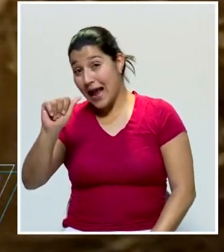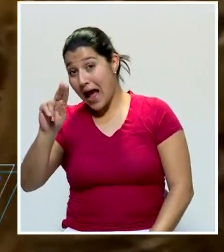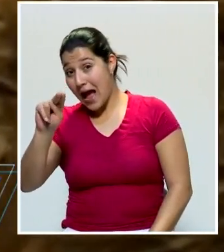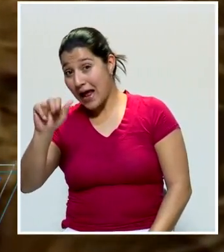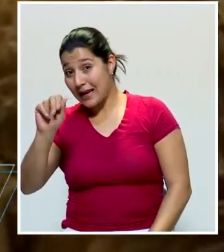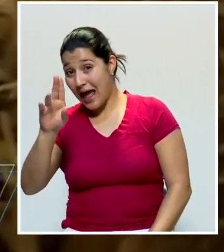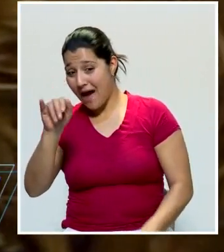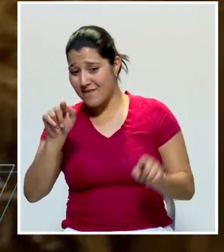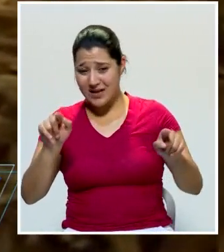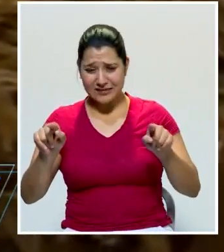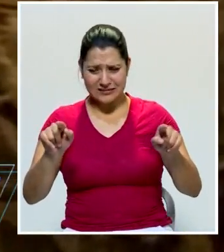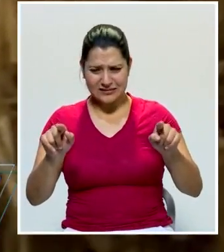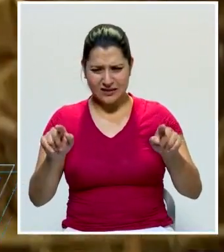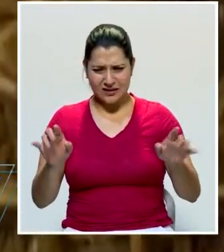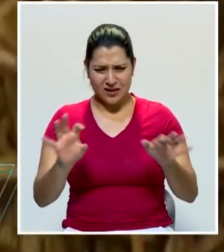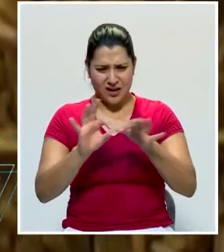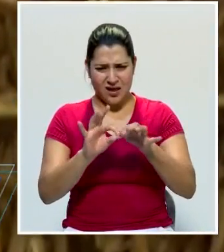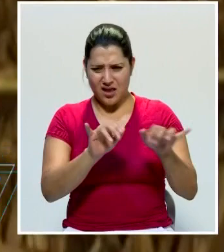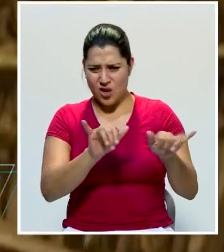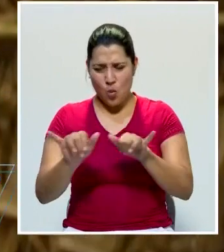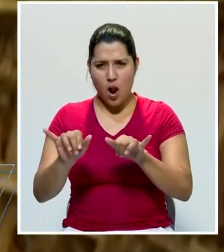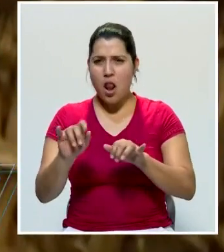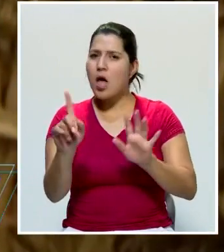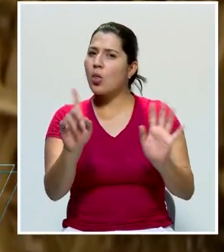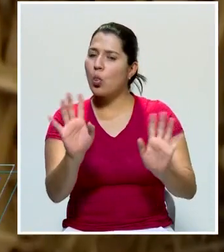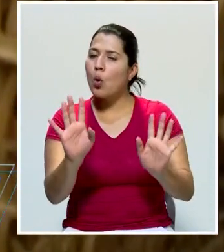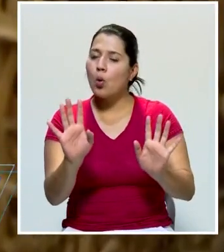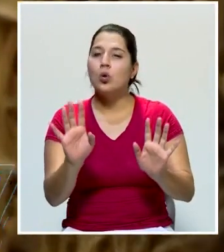en un ambiente controlado como un